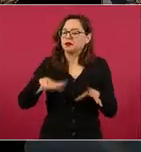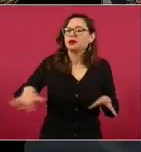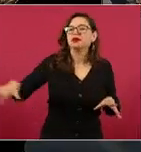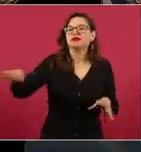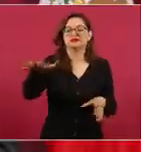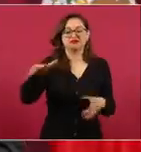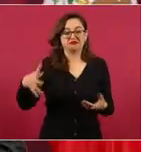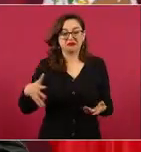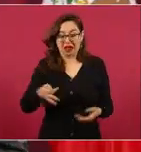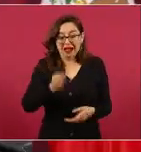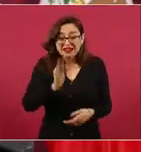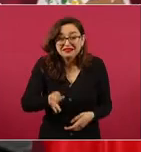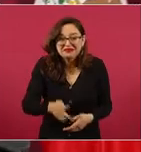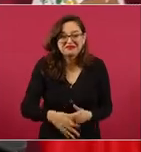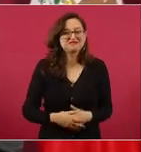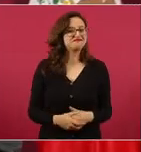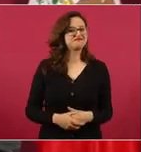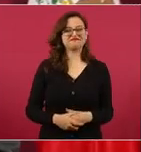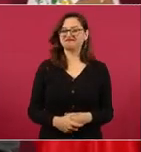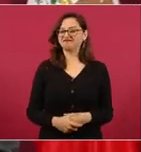lo rechaza la gente.